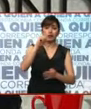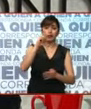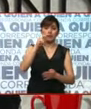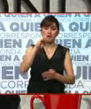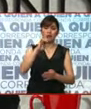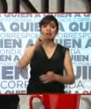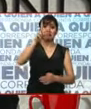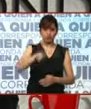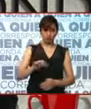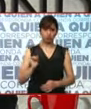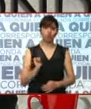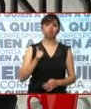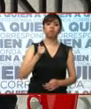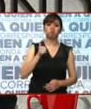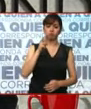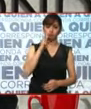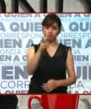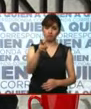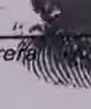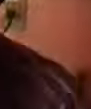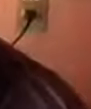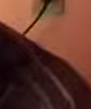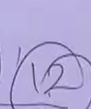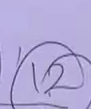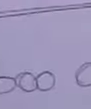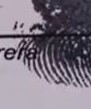sí se aprovecharon, ¿eh?